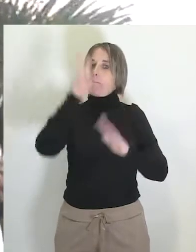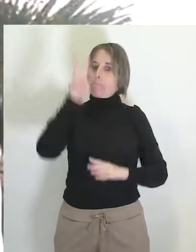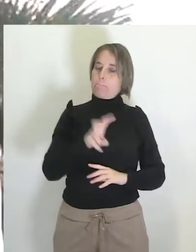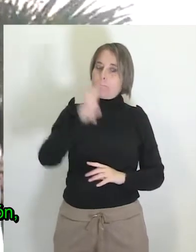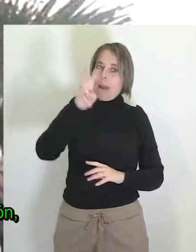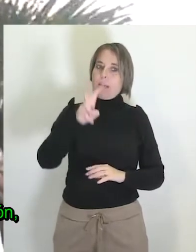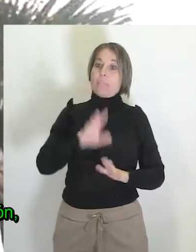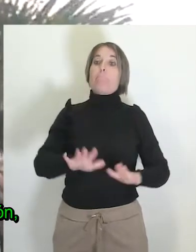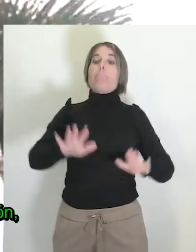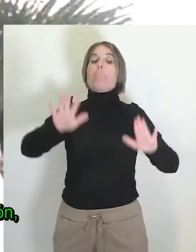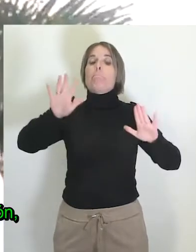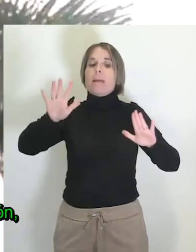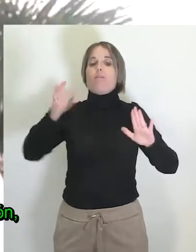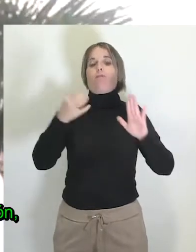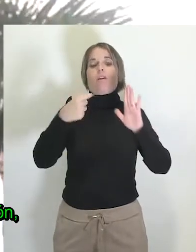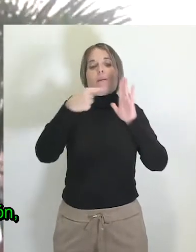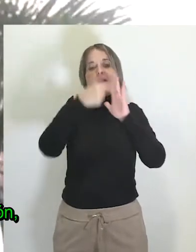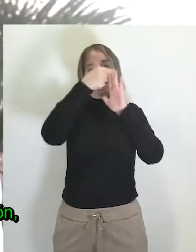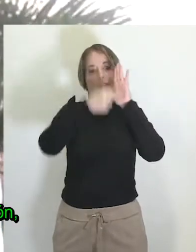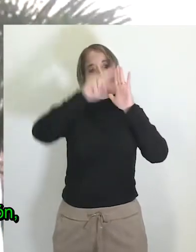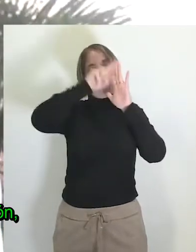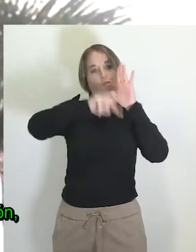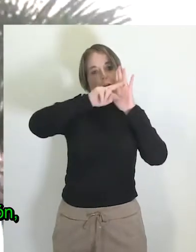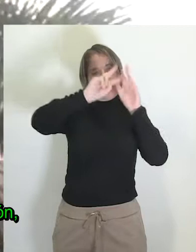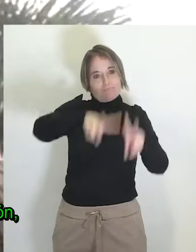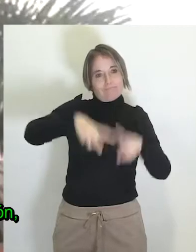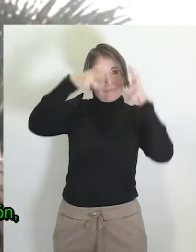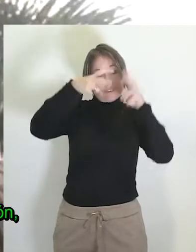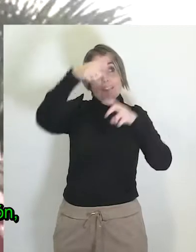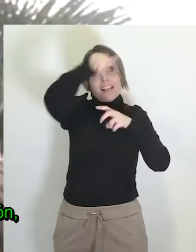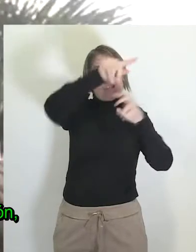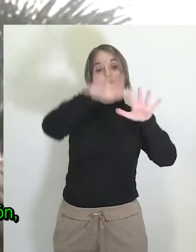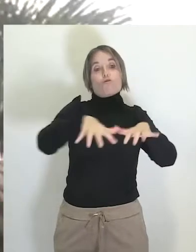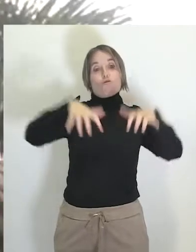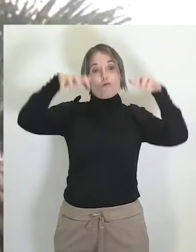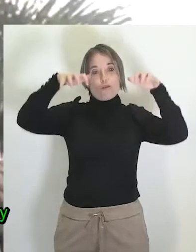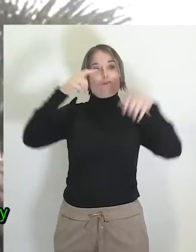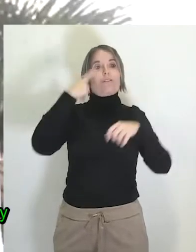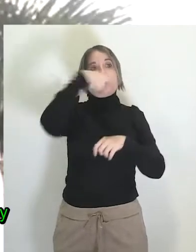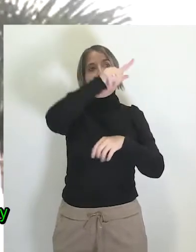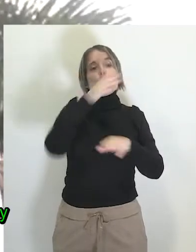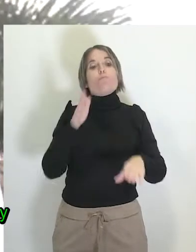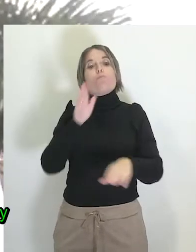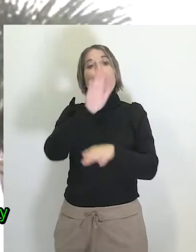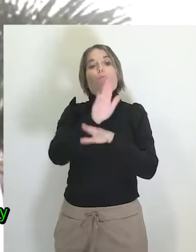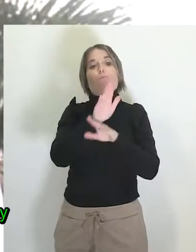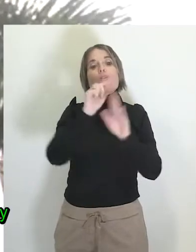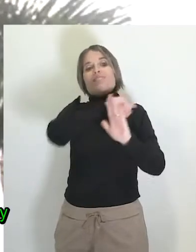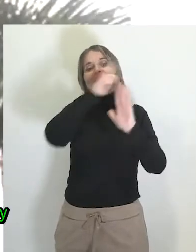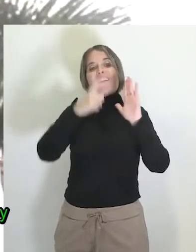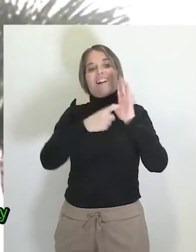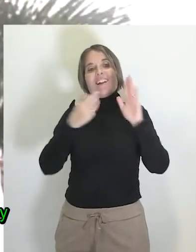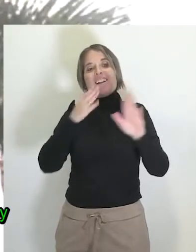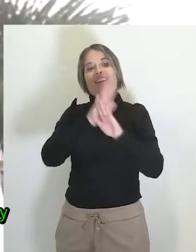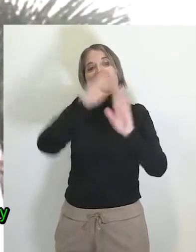constitucional, pero ordenó la reglamentación y ellas mismas, la Corte, propuso una iniciativa de